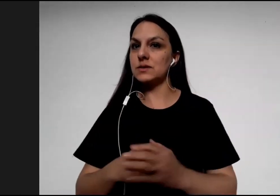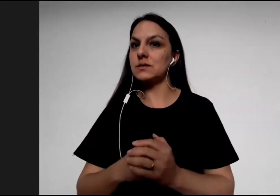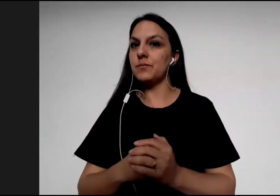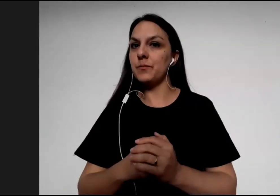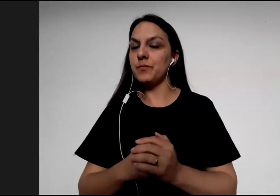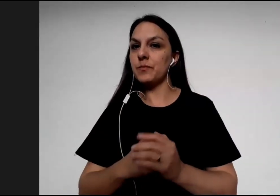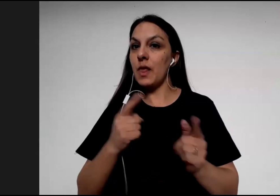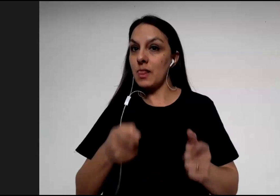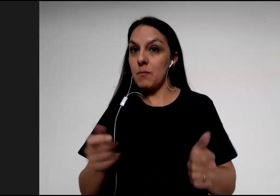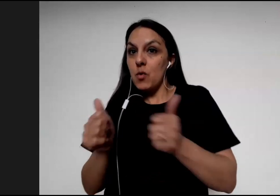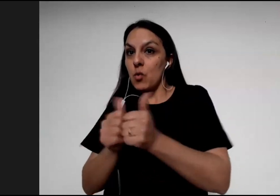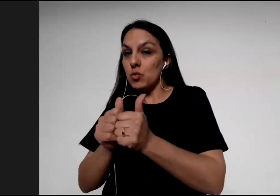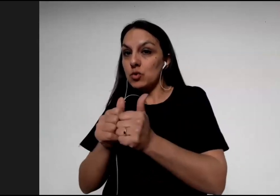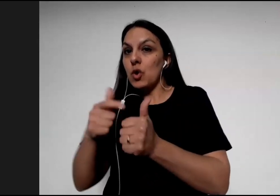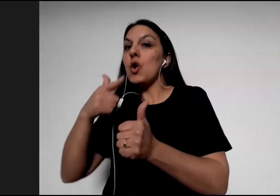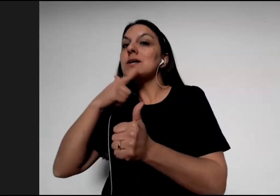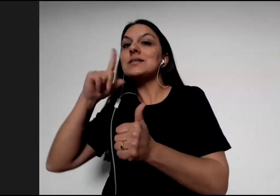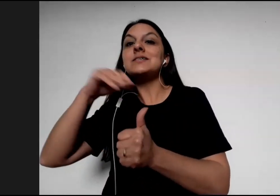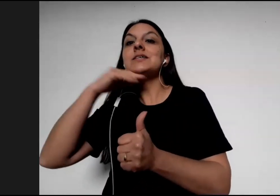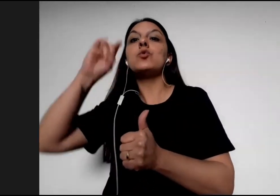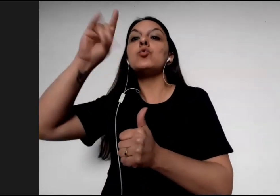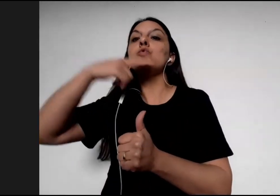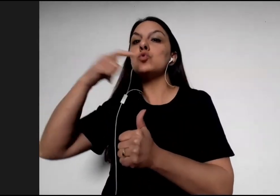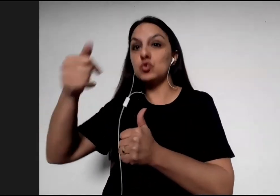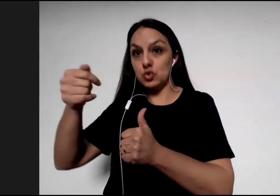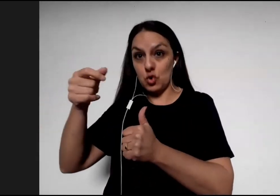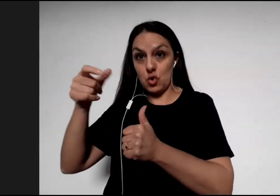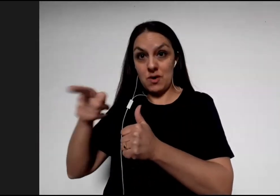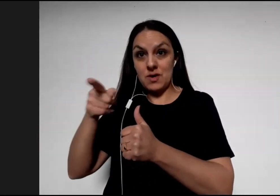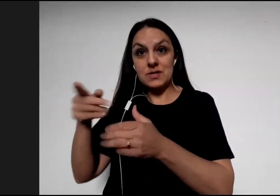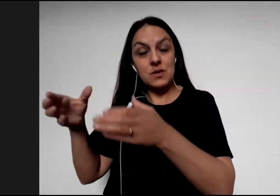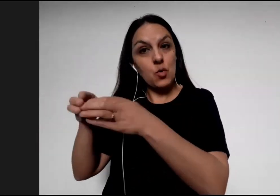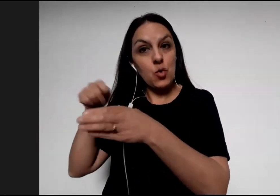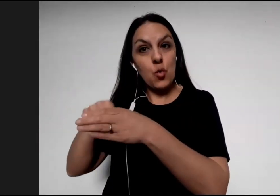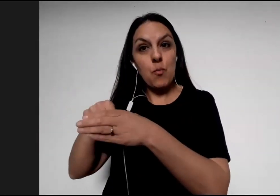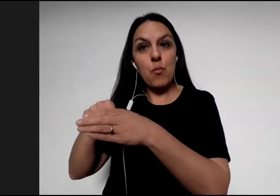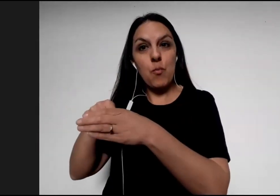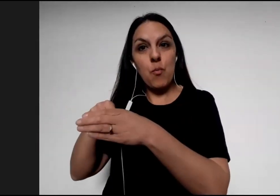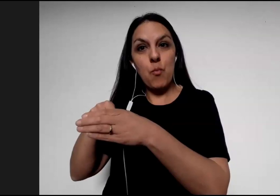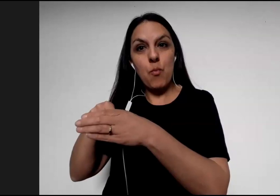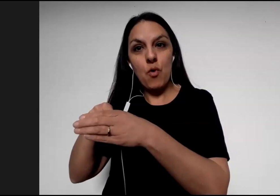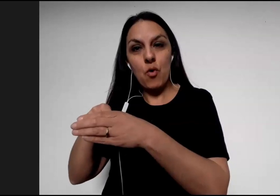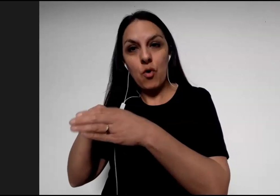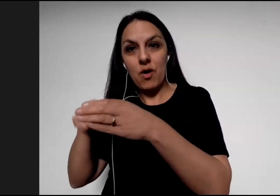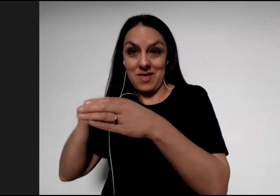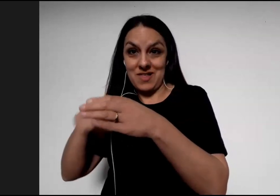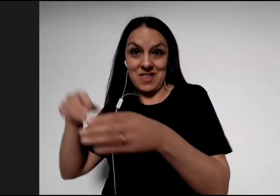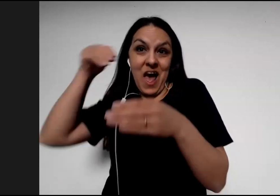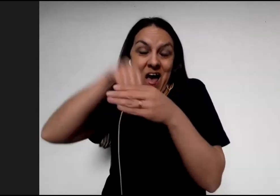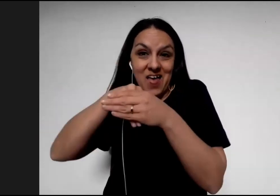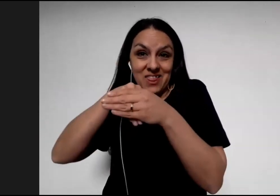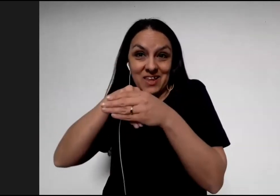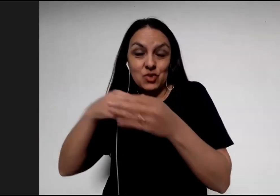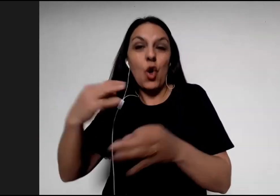Cijuso, que es la fundación y la herramienta académica de este Colegio de Abogados de la Provincia, hemos